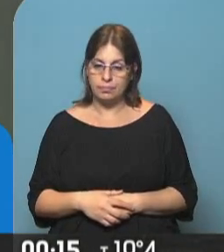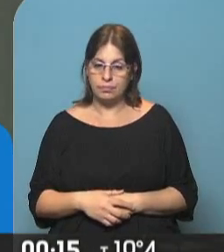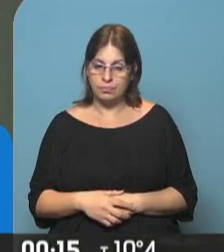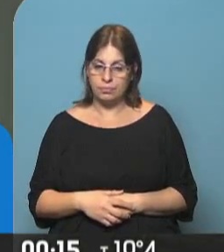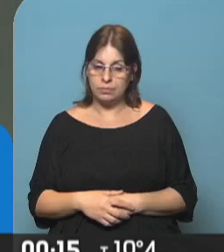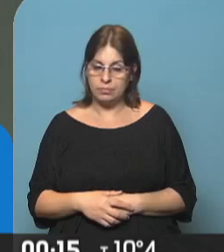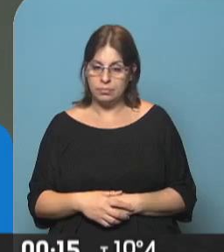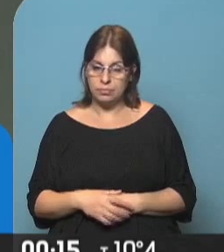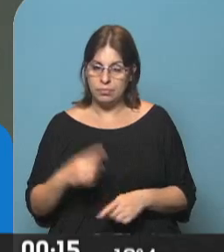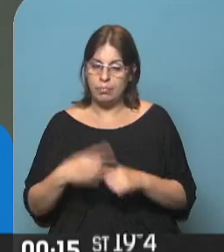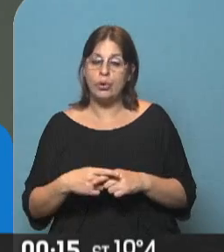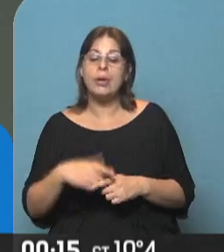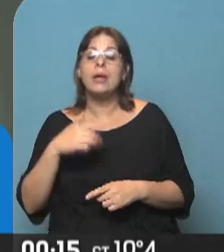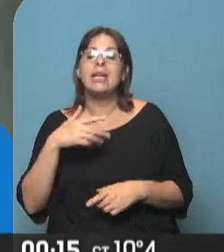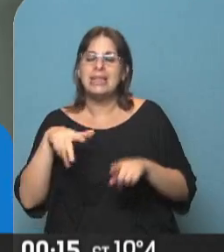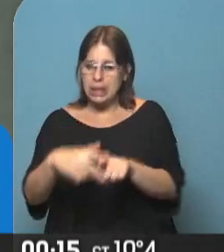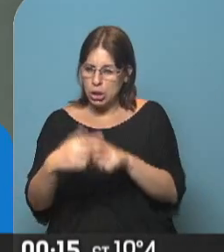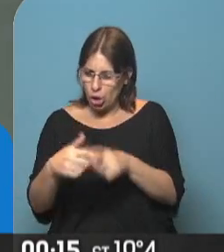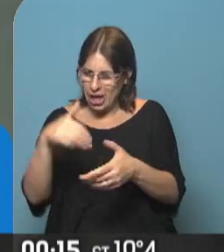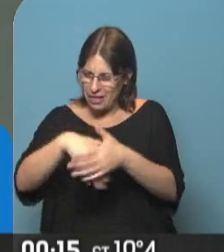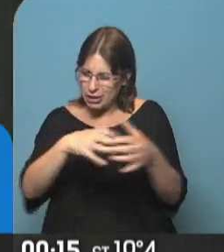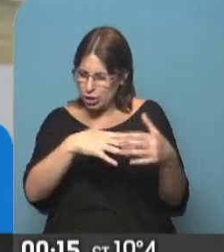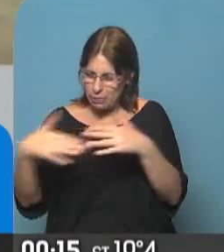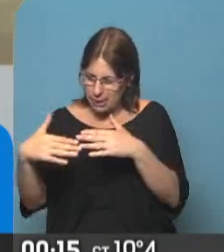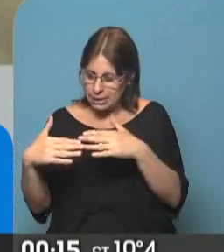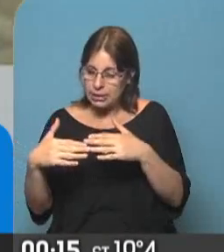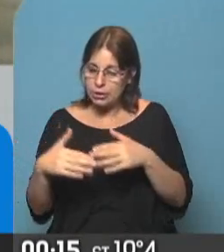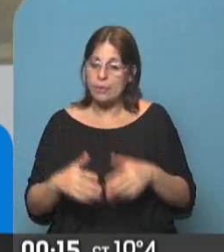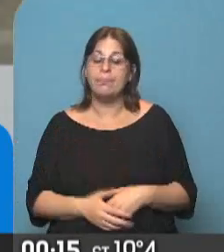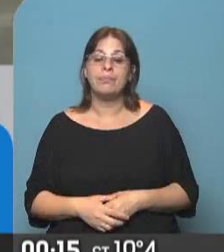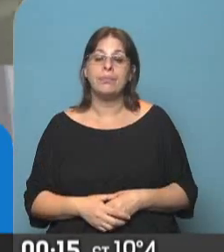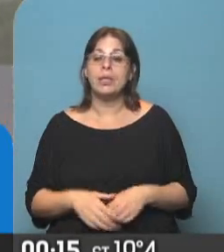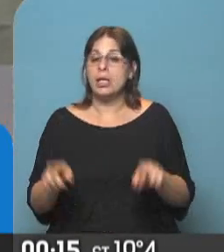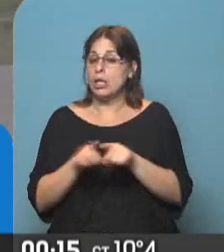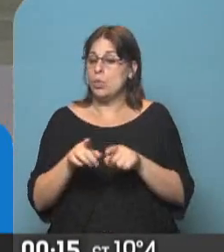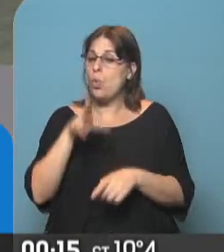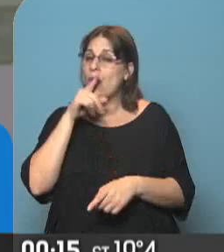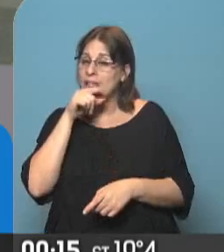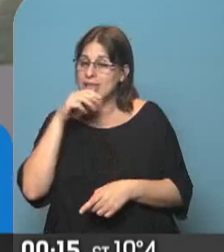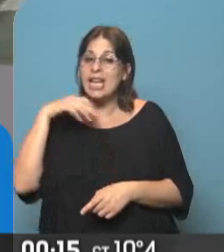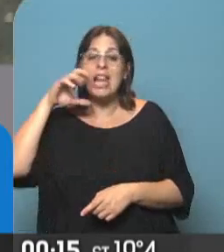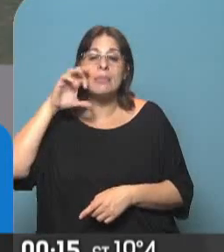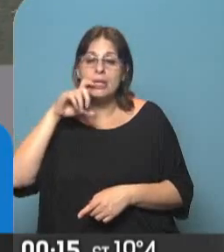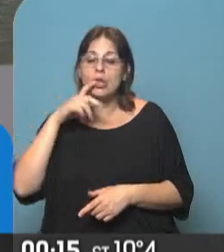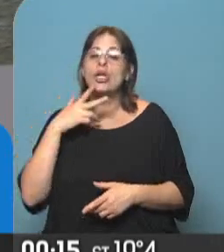por la utilización del VAR y habló de esta manera, igual que el técnico de Lanús, el exitoso Almirón.